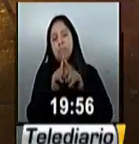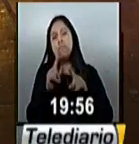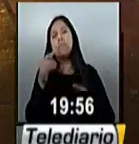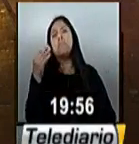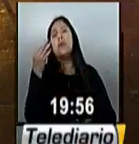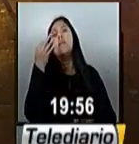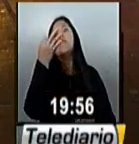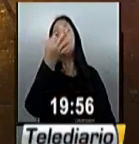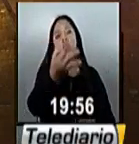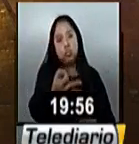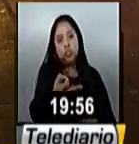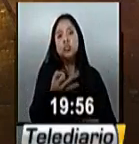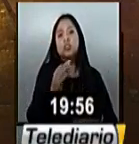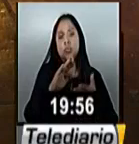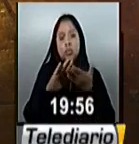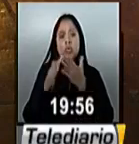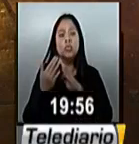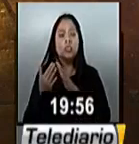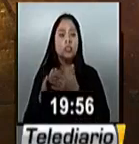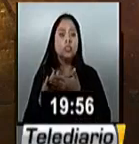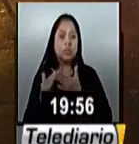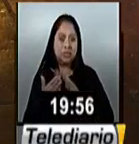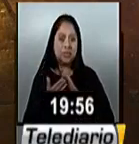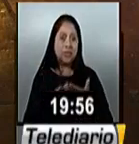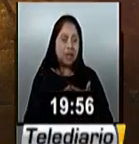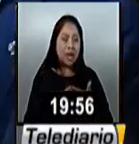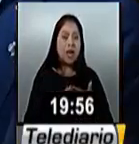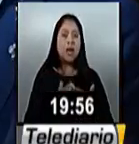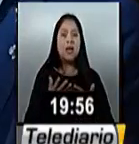en las comunidades rurales